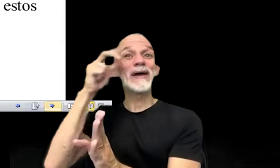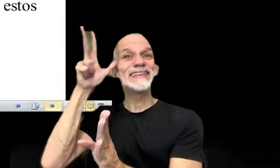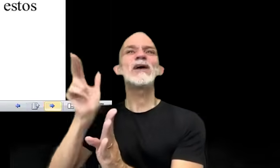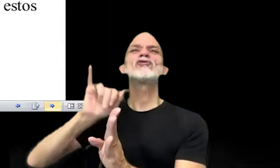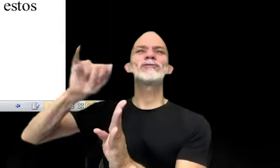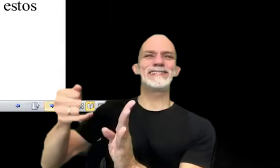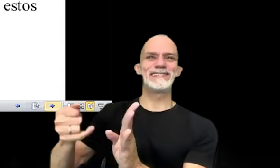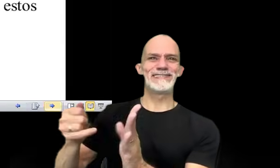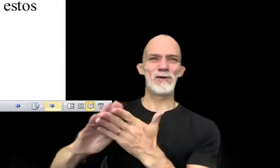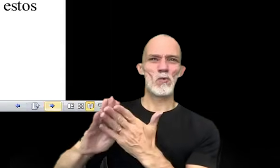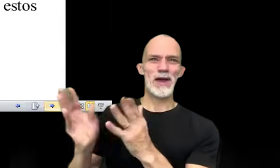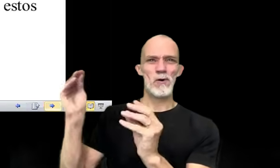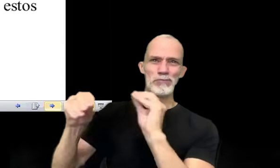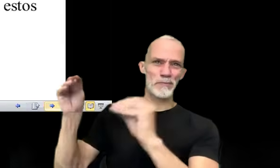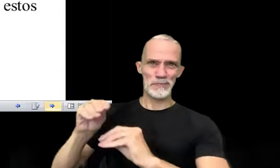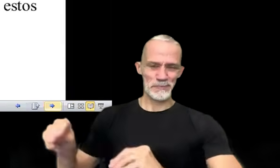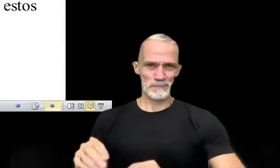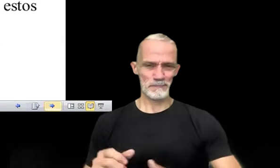2028.